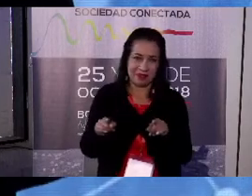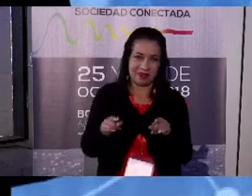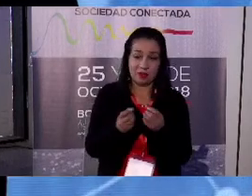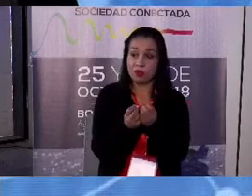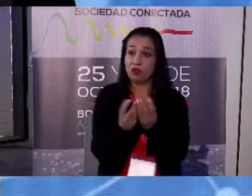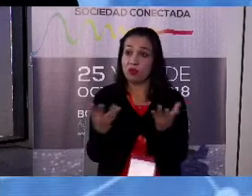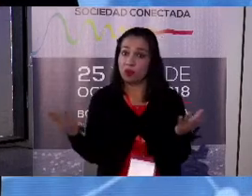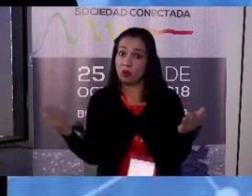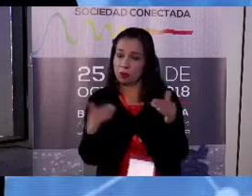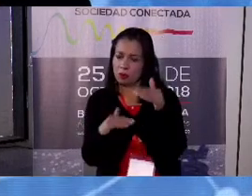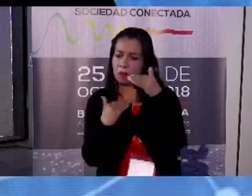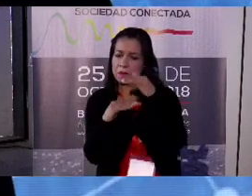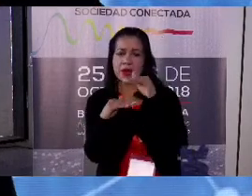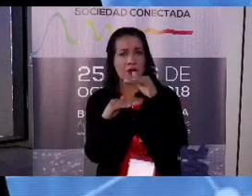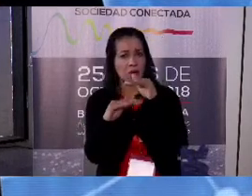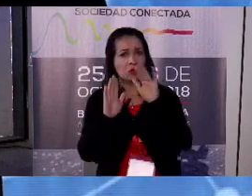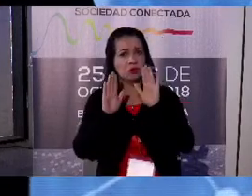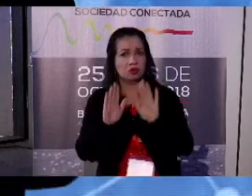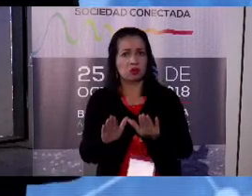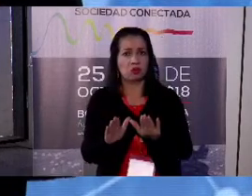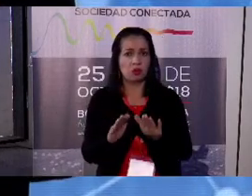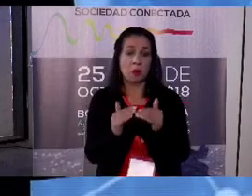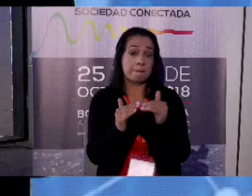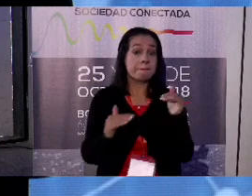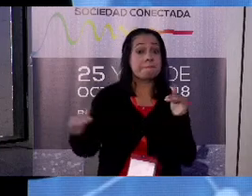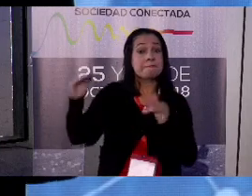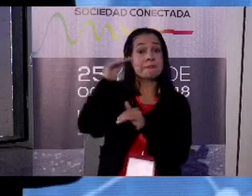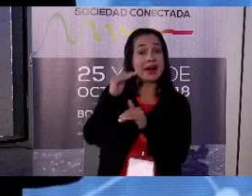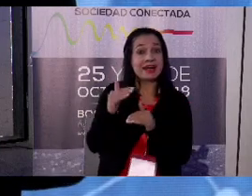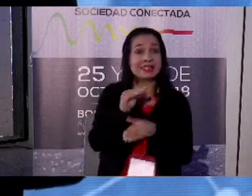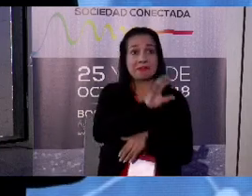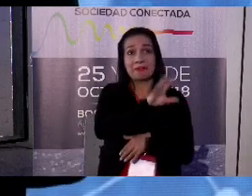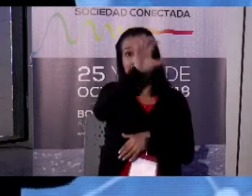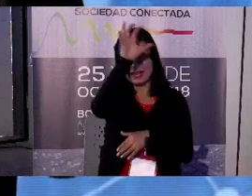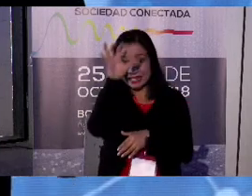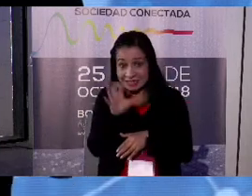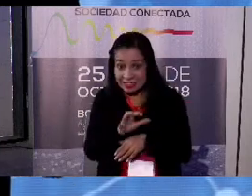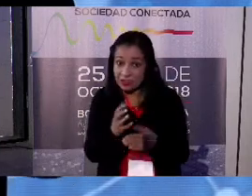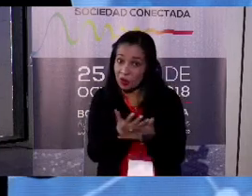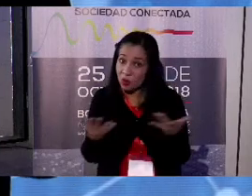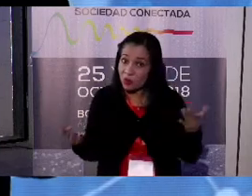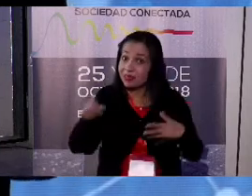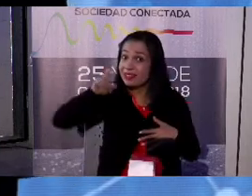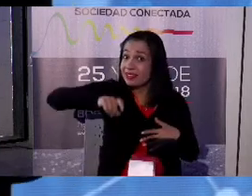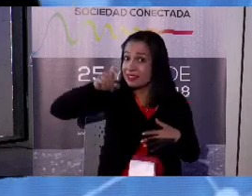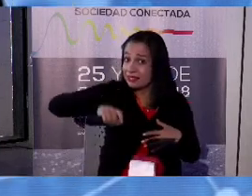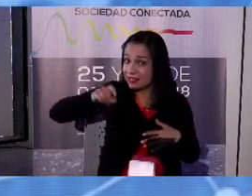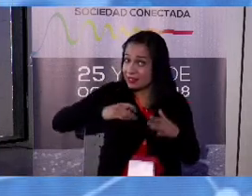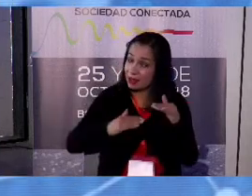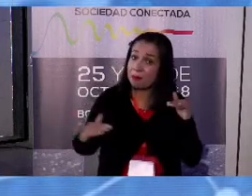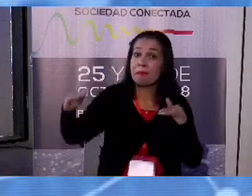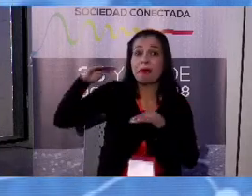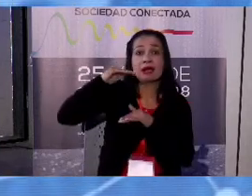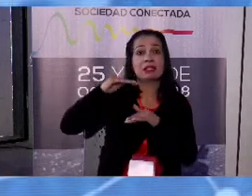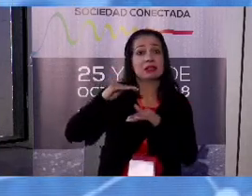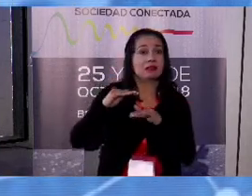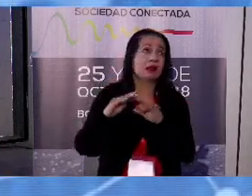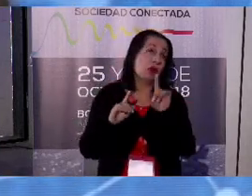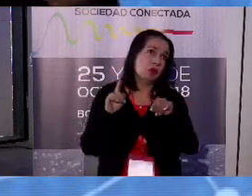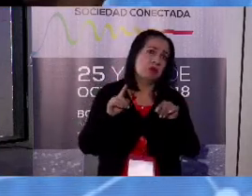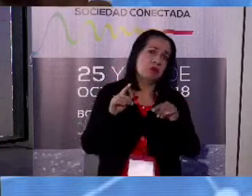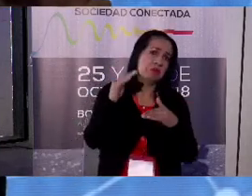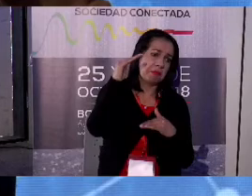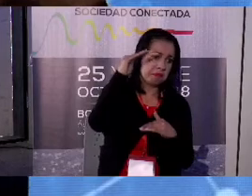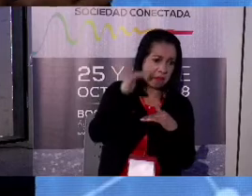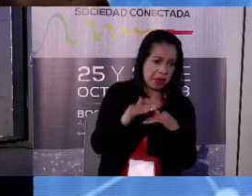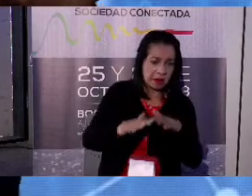mhz es superior a las necesidades previstas de algunos países los cuales podrían requerir menos espectro o